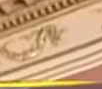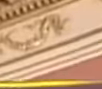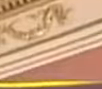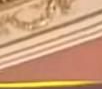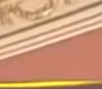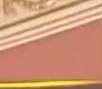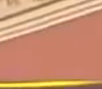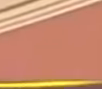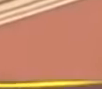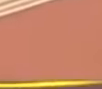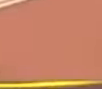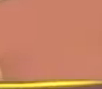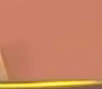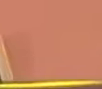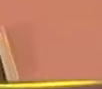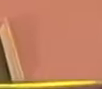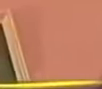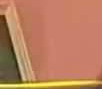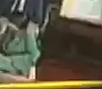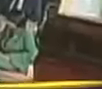Nos rodean los libertadores.